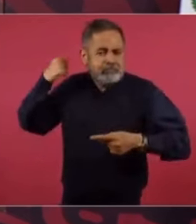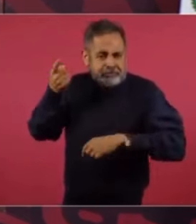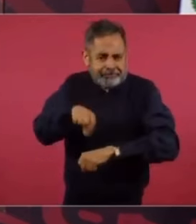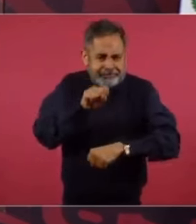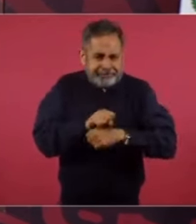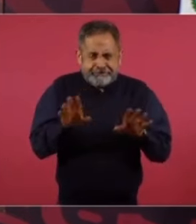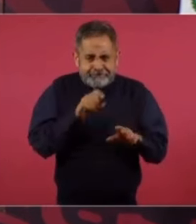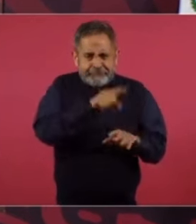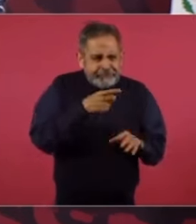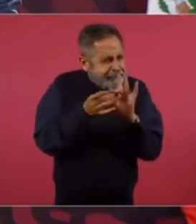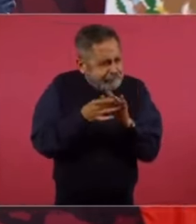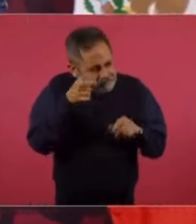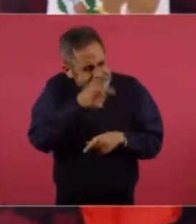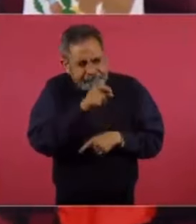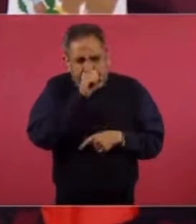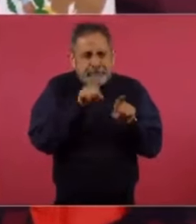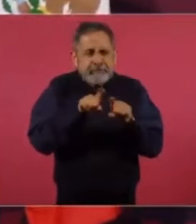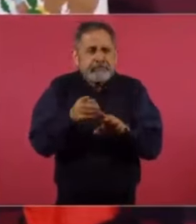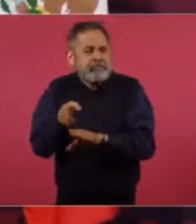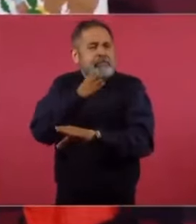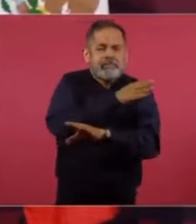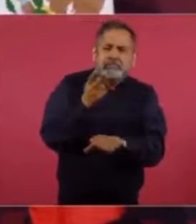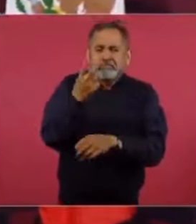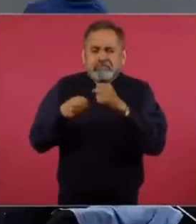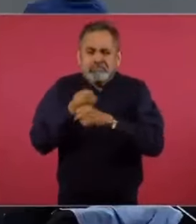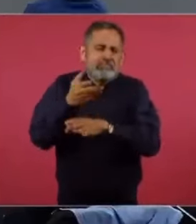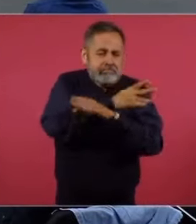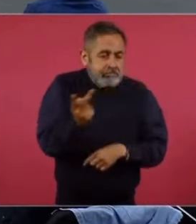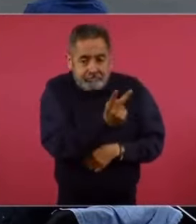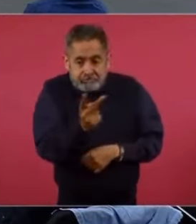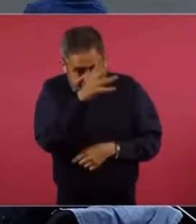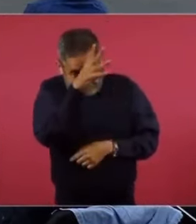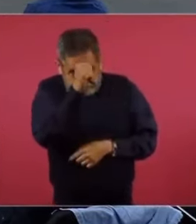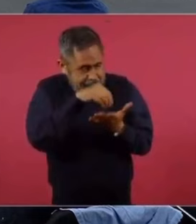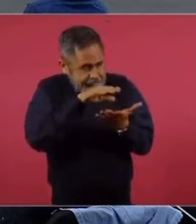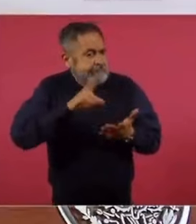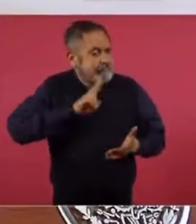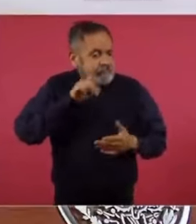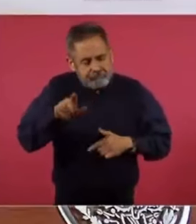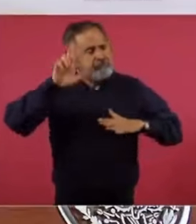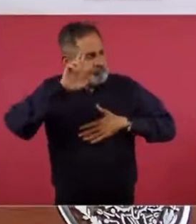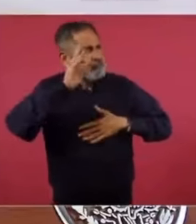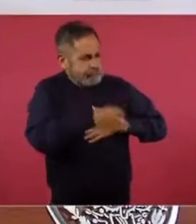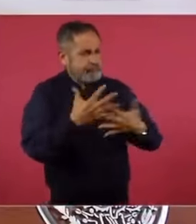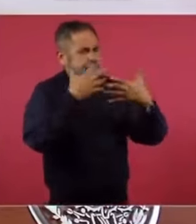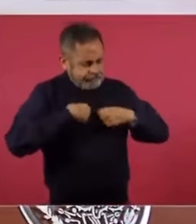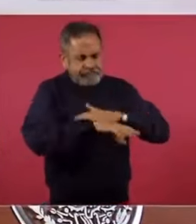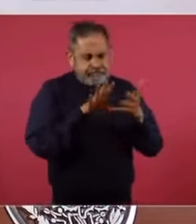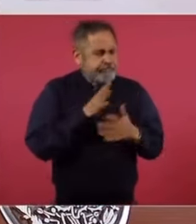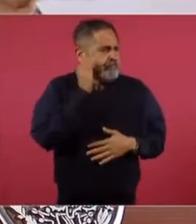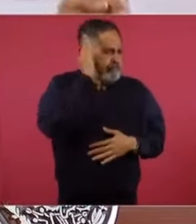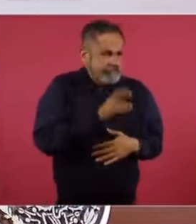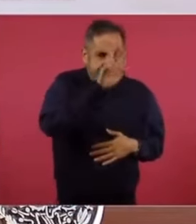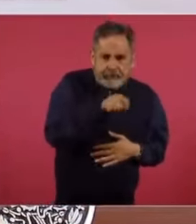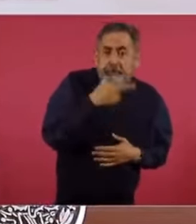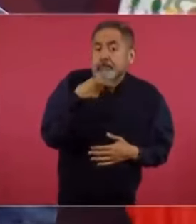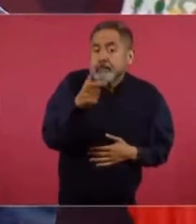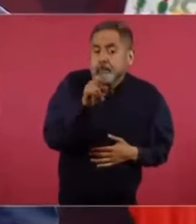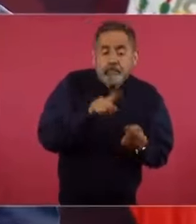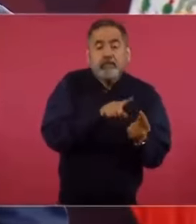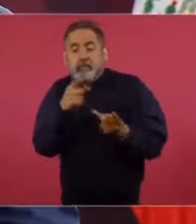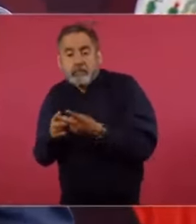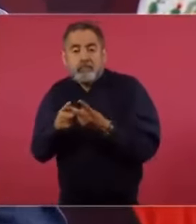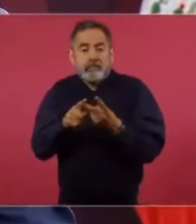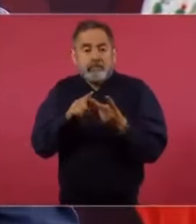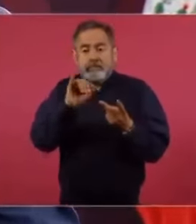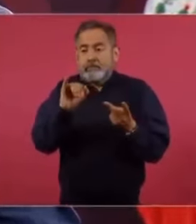¿no?, pero hay también la versión de que llevaba más tiempo con acuerdos con él. No se habla del otro,